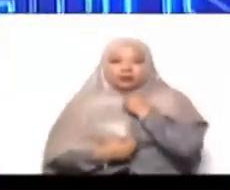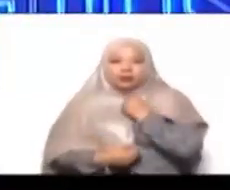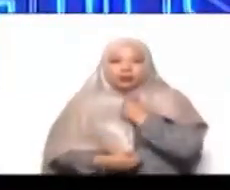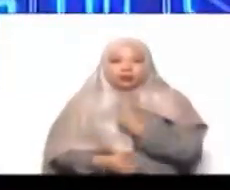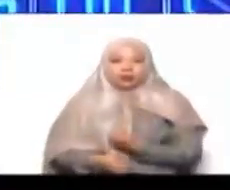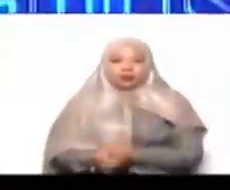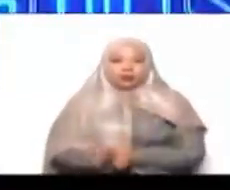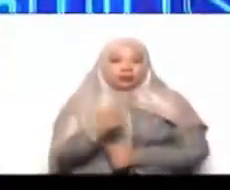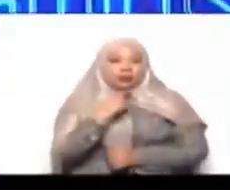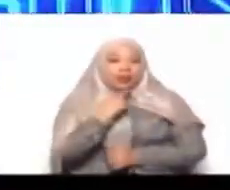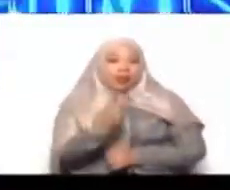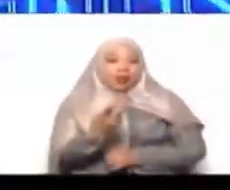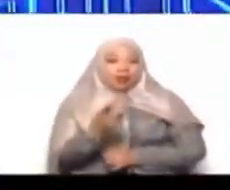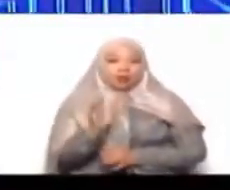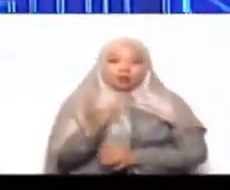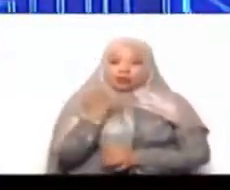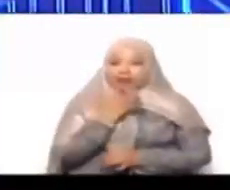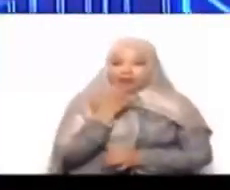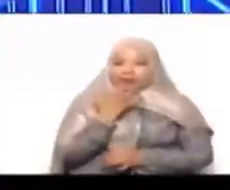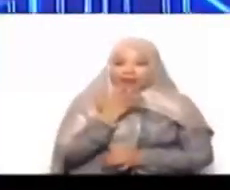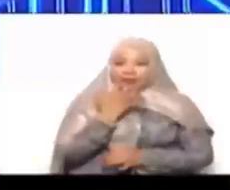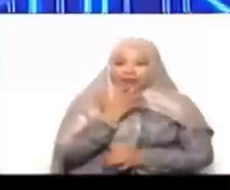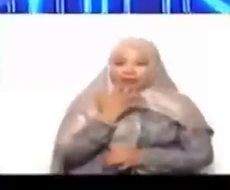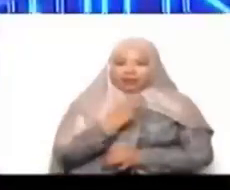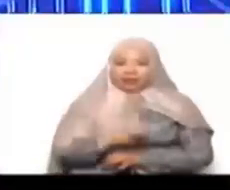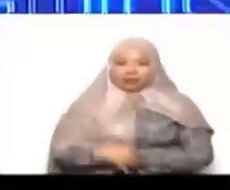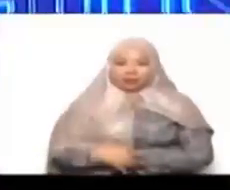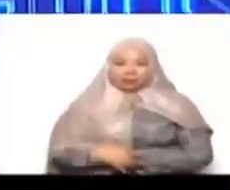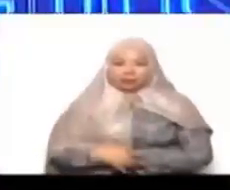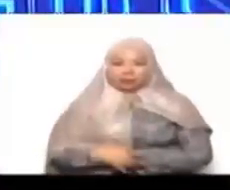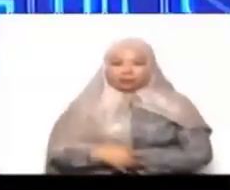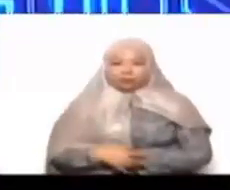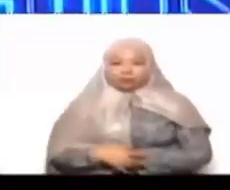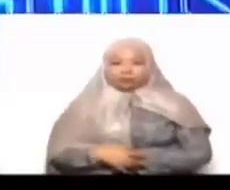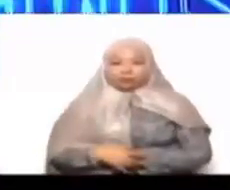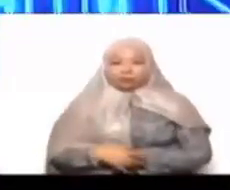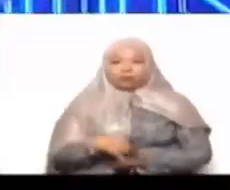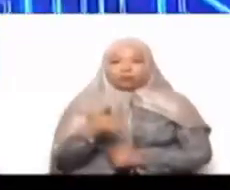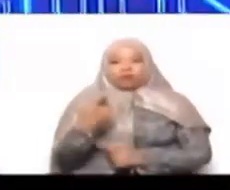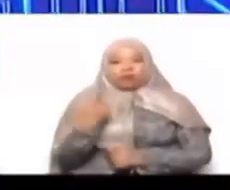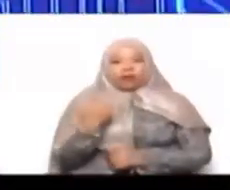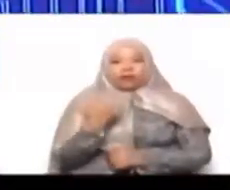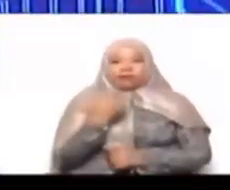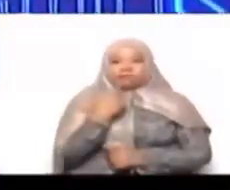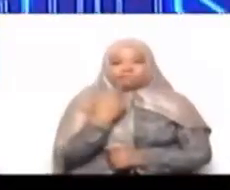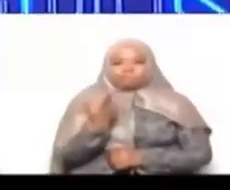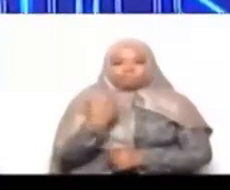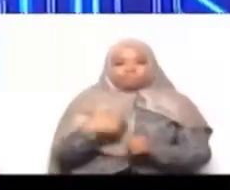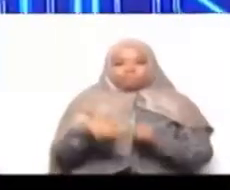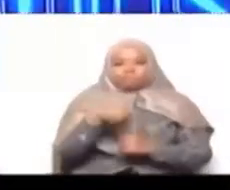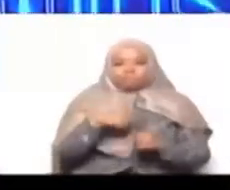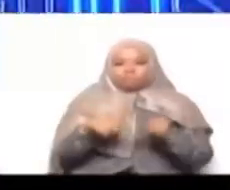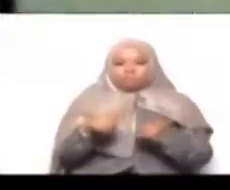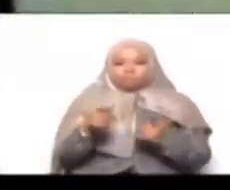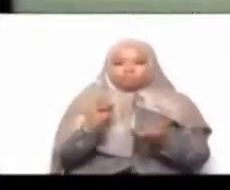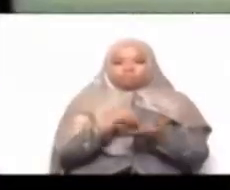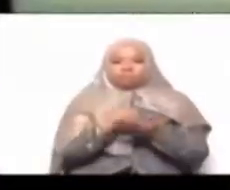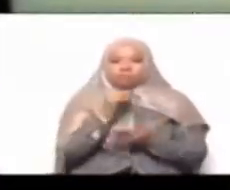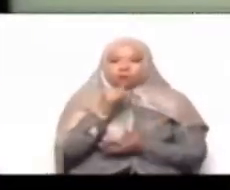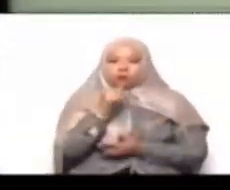claro. De alguna forma es un círculo vicioso, porque esta noticia que ahora les traemos